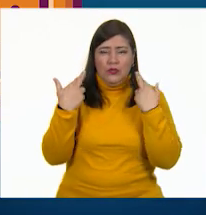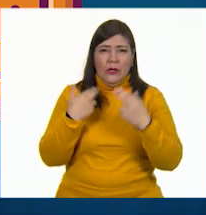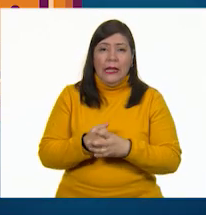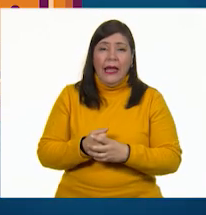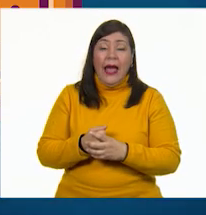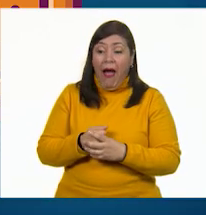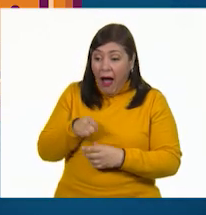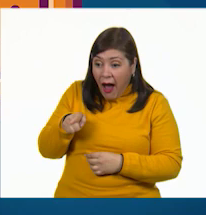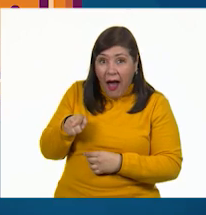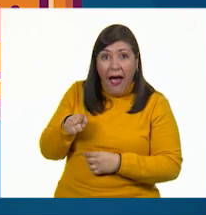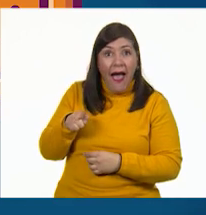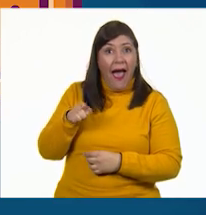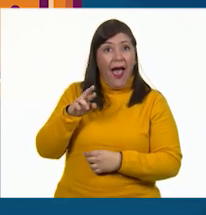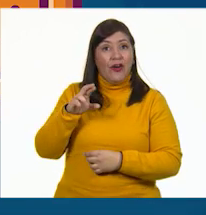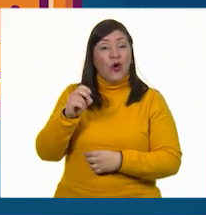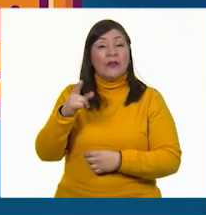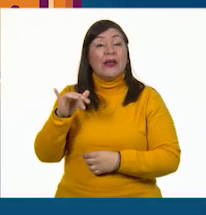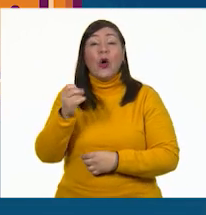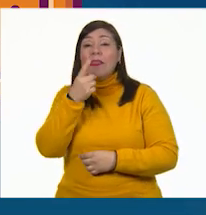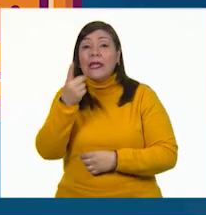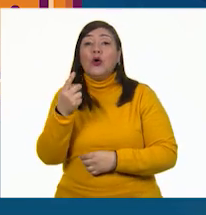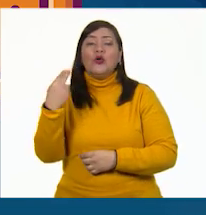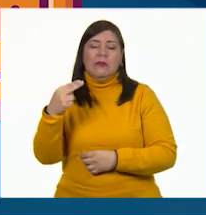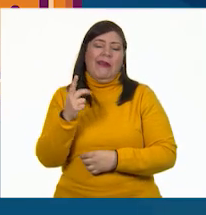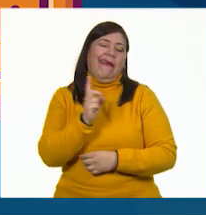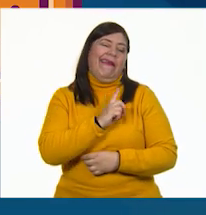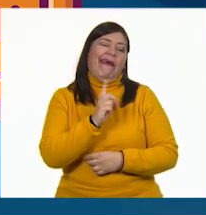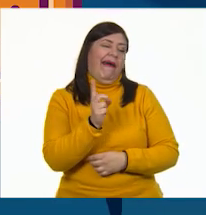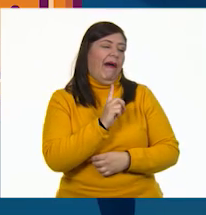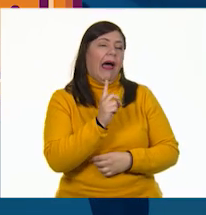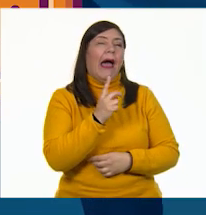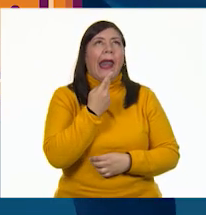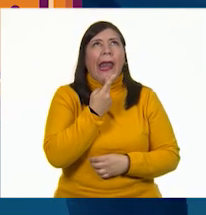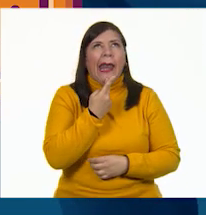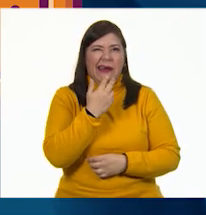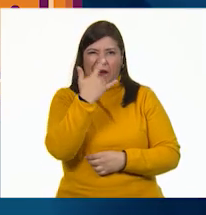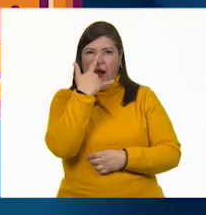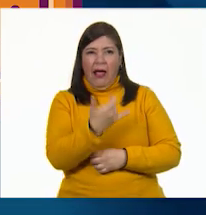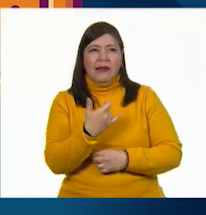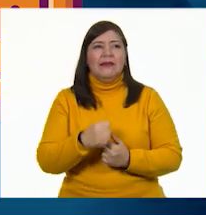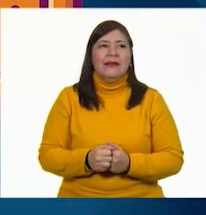Rodrigo dijo tu nombre. No, hizo un ruido raro. ¡Hola!